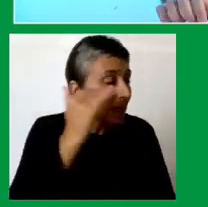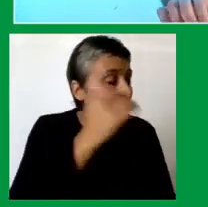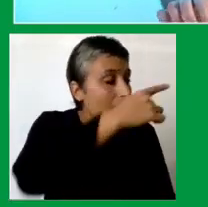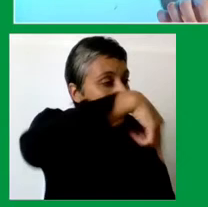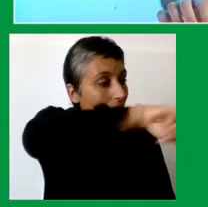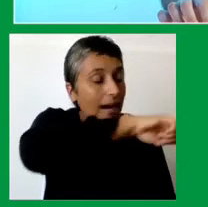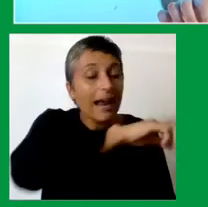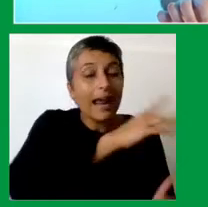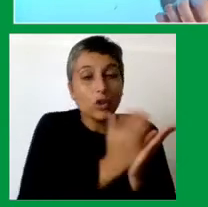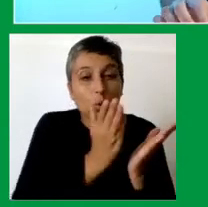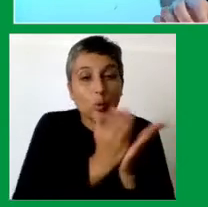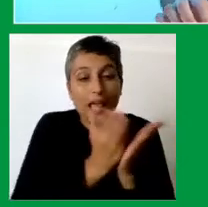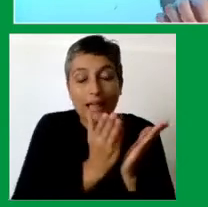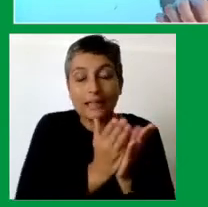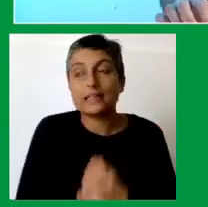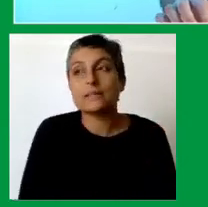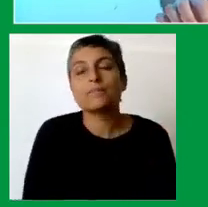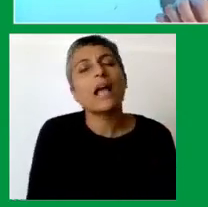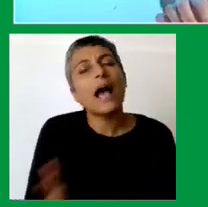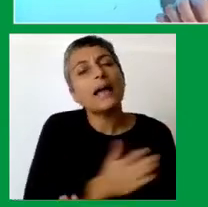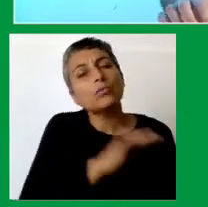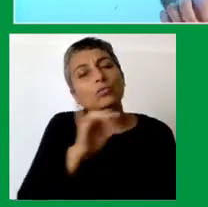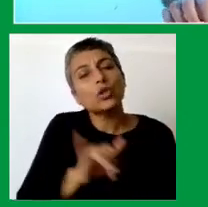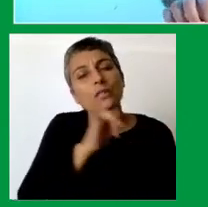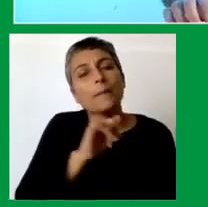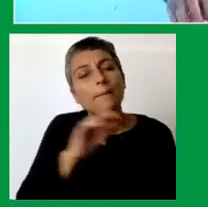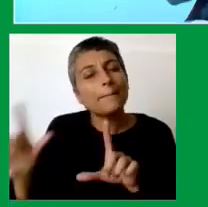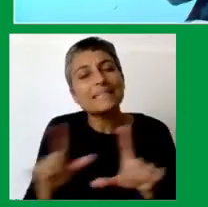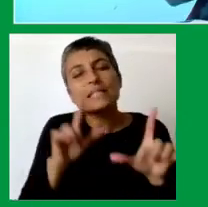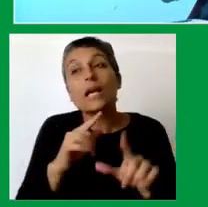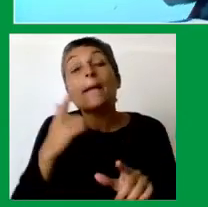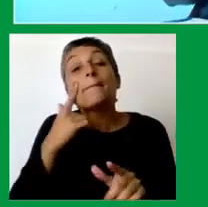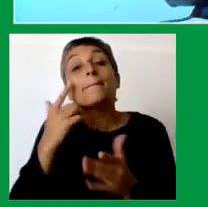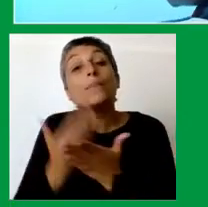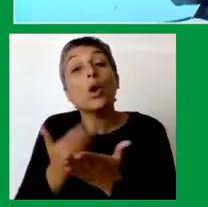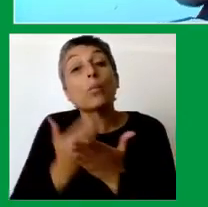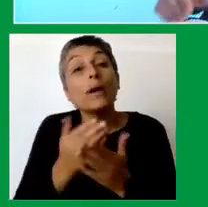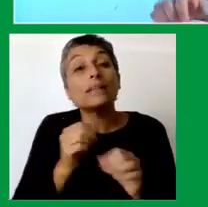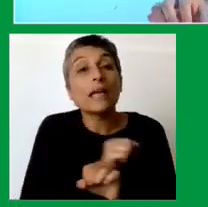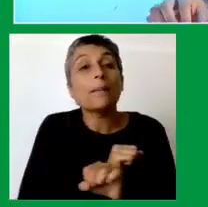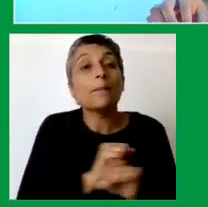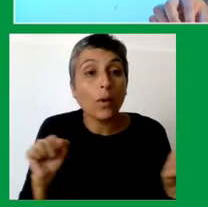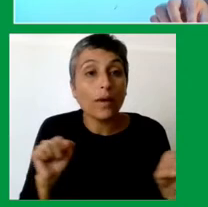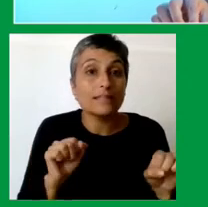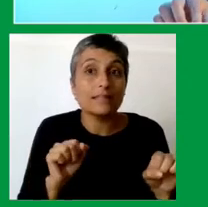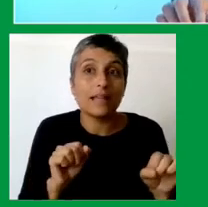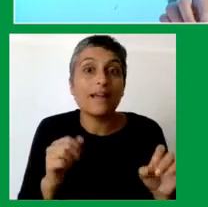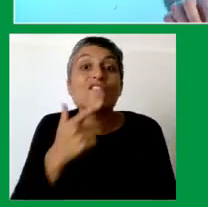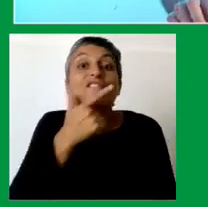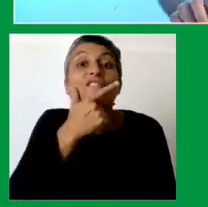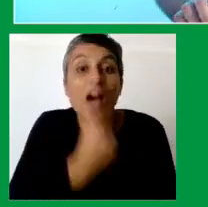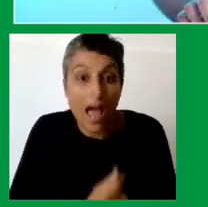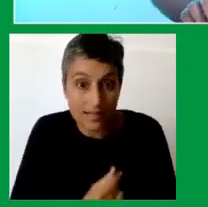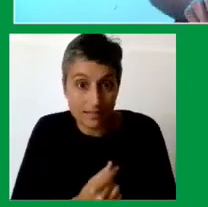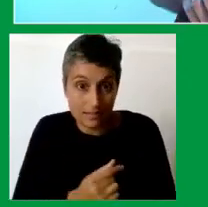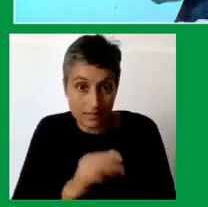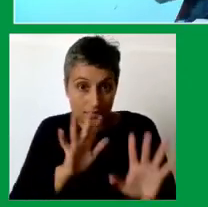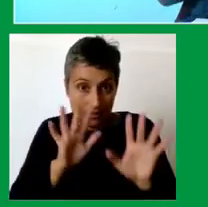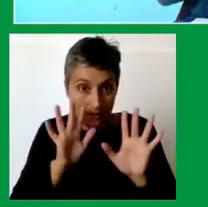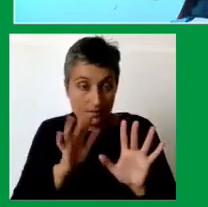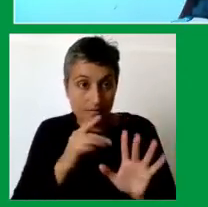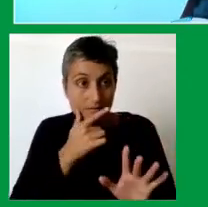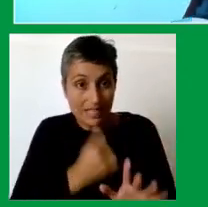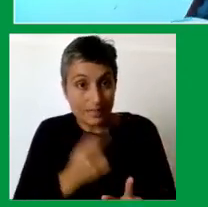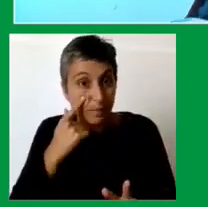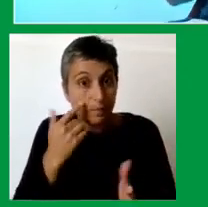decías, bueno, que las propuestas puedan ser consignas simples y en formatos breves, ¿no? Y